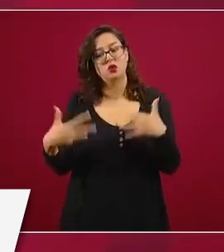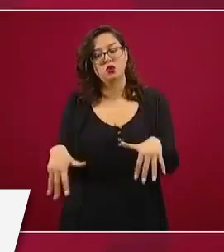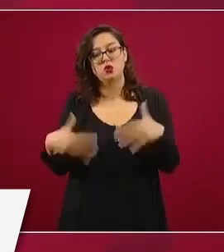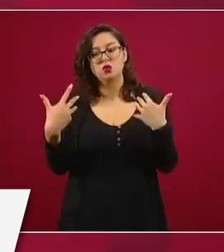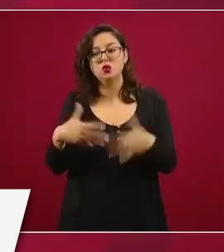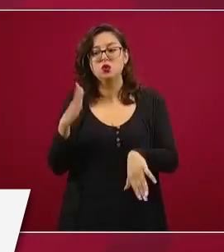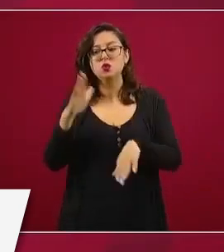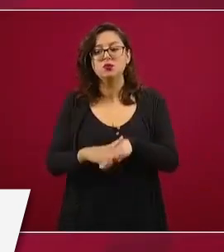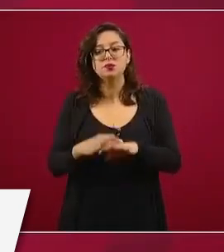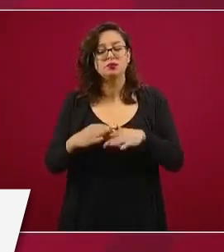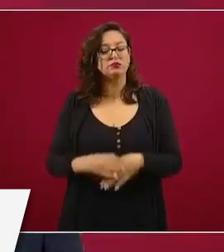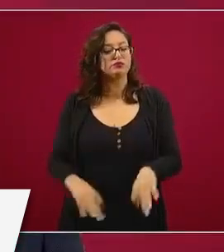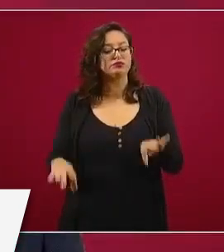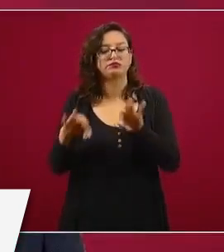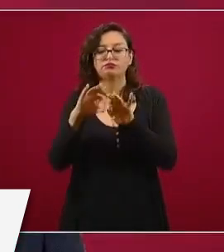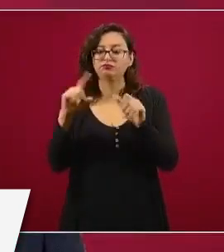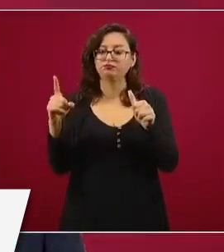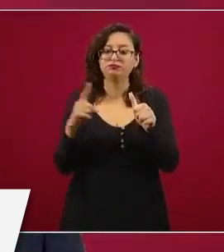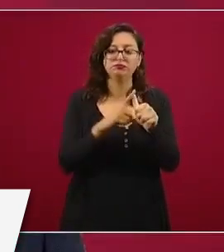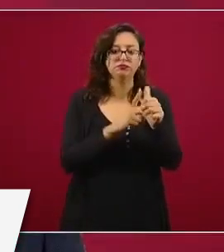derechos humanos.